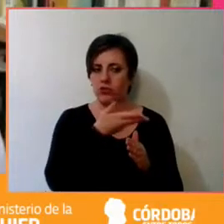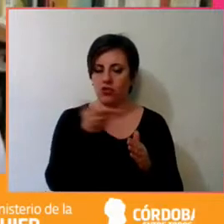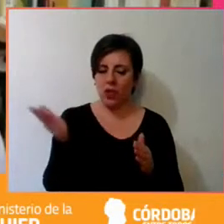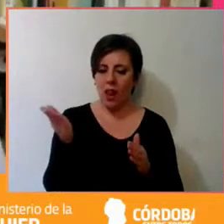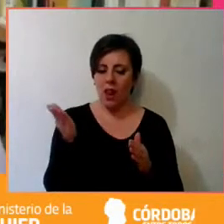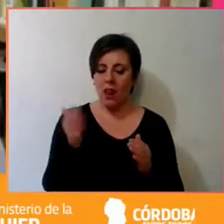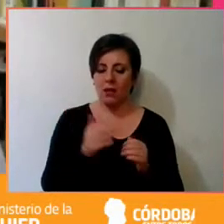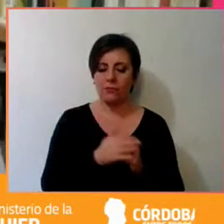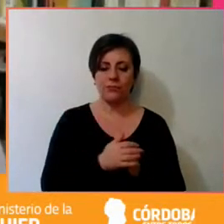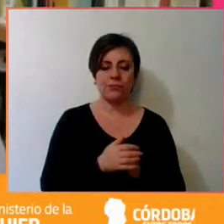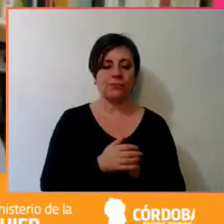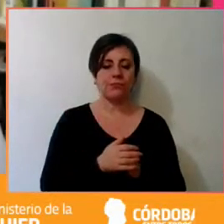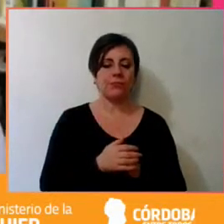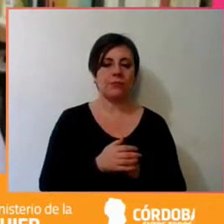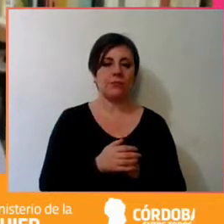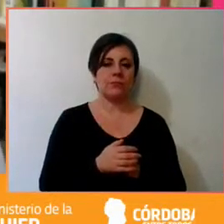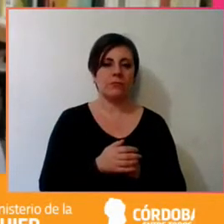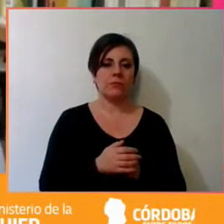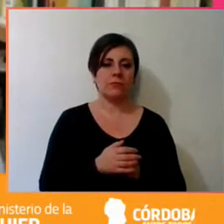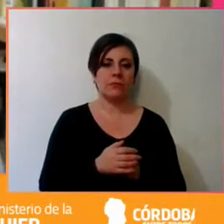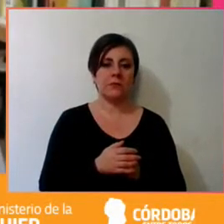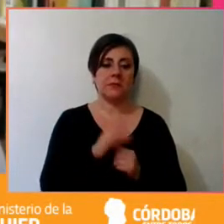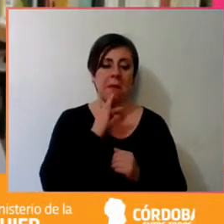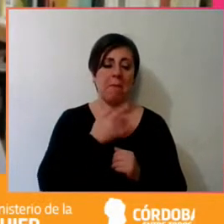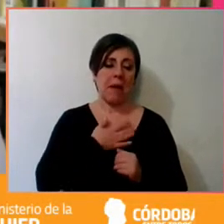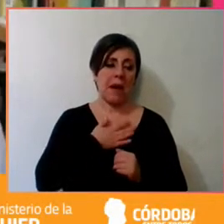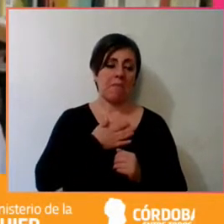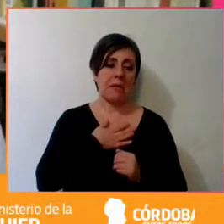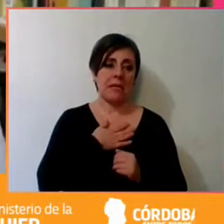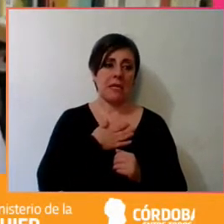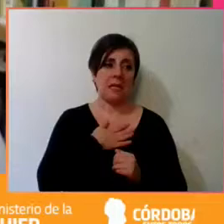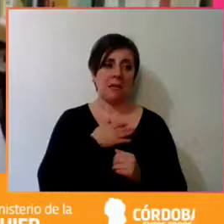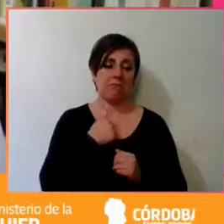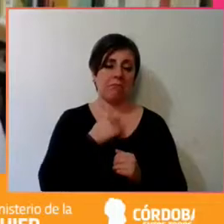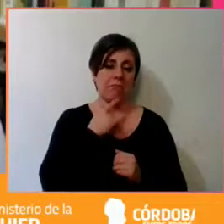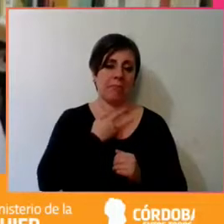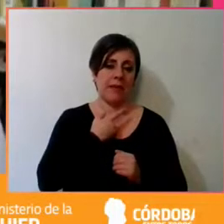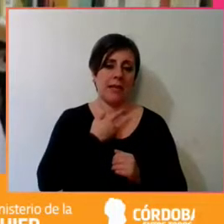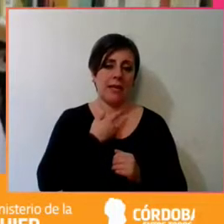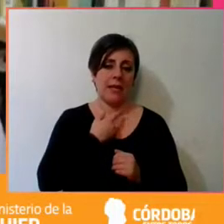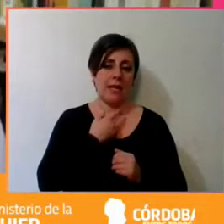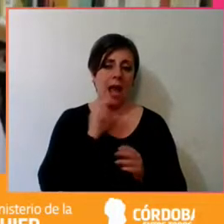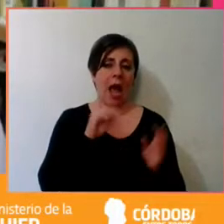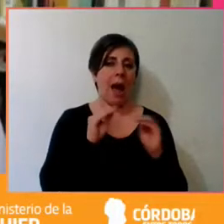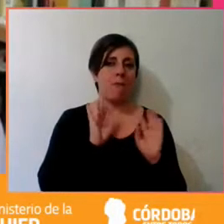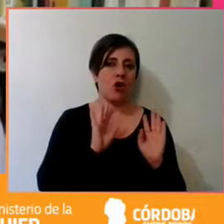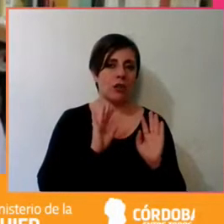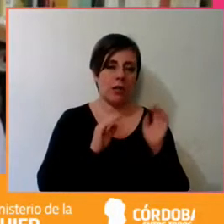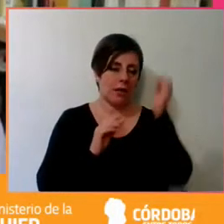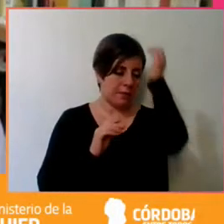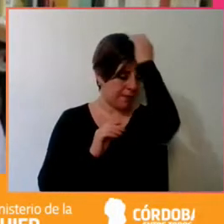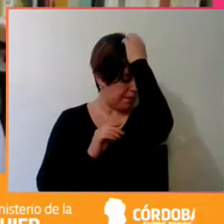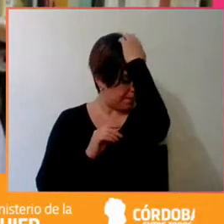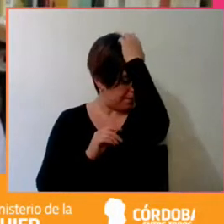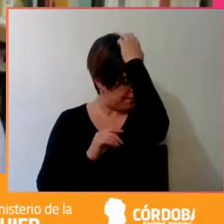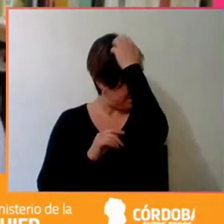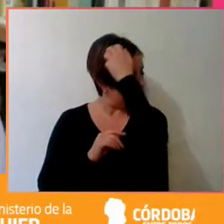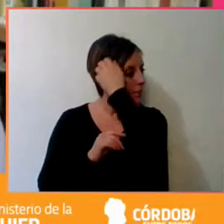Pero para mí, y eso es quizás el aporte que puedo hacer en este